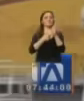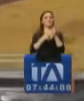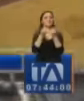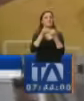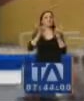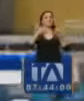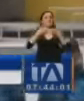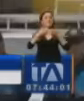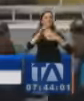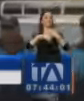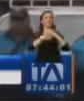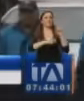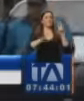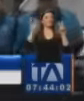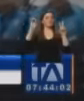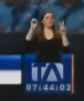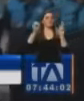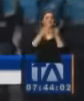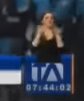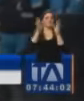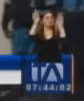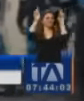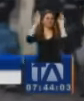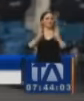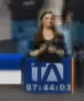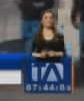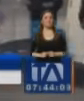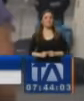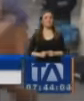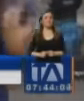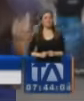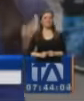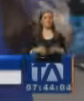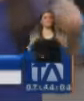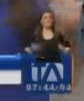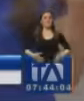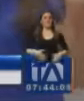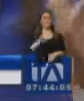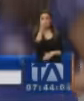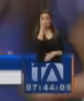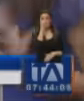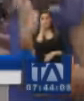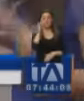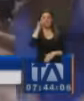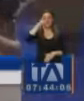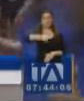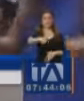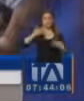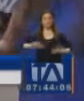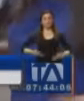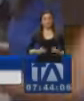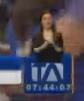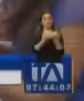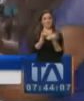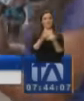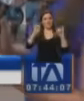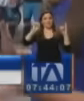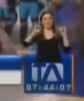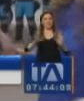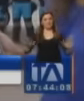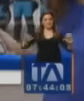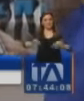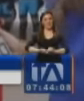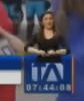así que por lo menos 2-0 tiene que ganar, ojalá sea así. Usted venía de rojo, pero yo vine de azul para apoyar al Independiente, porque es el valle donde